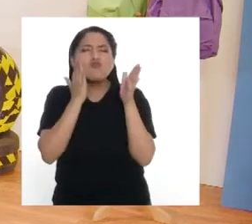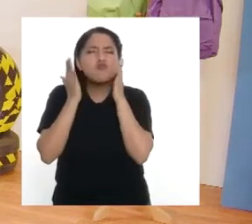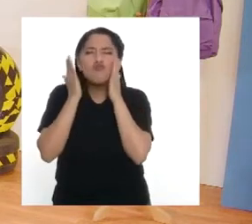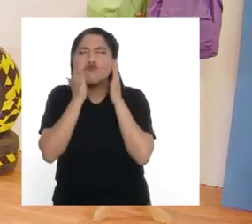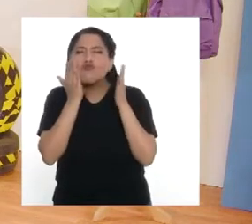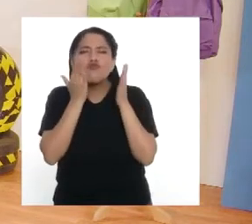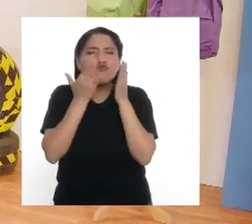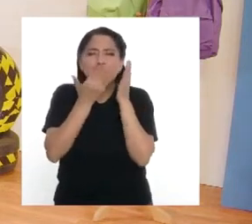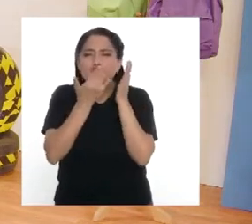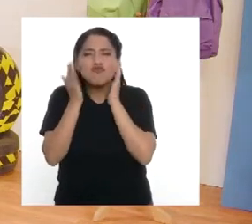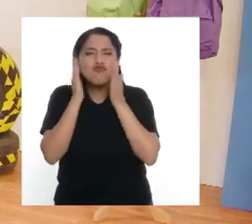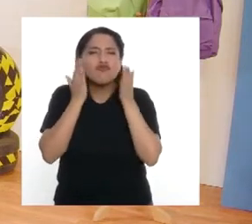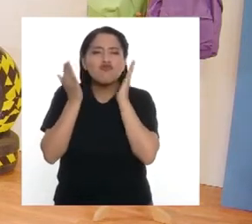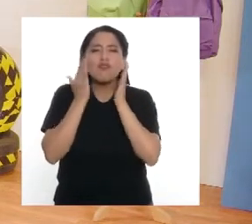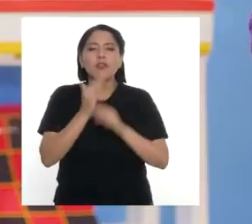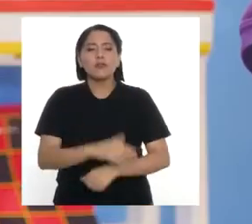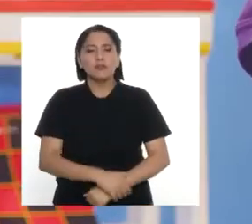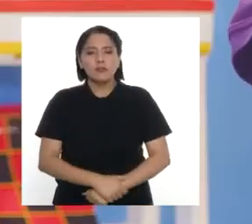boca.